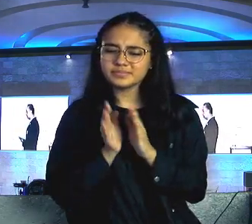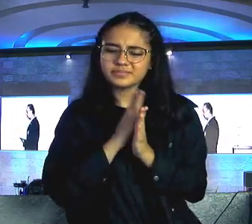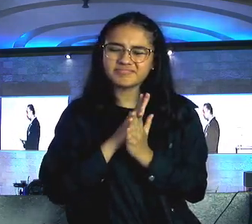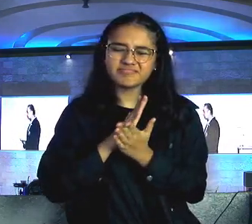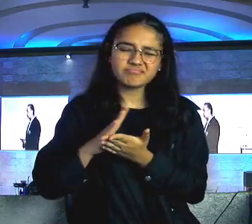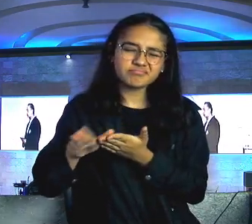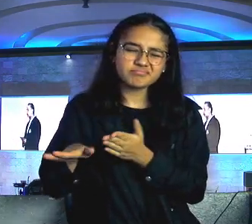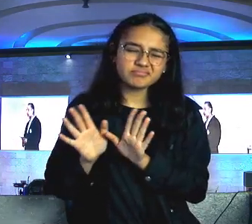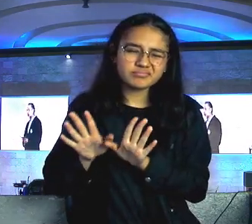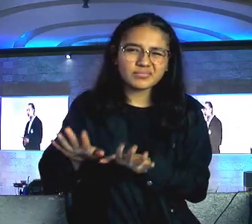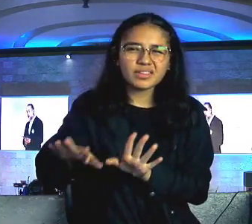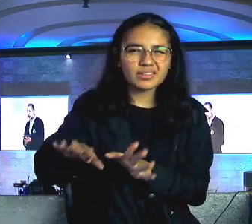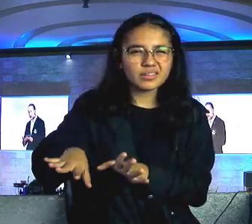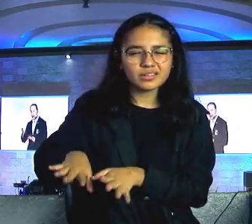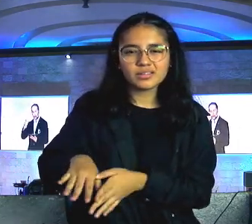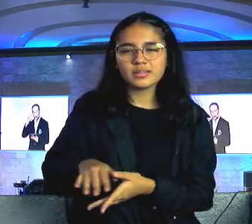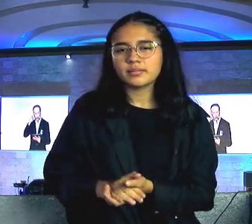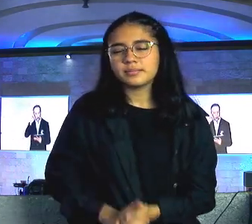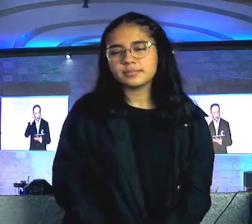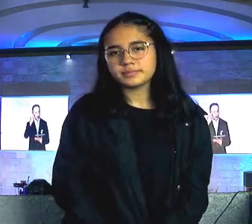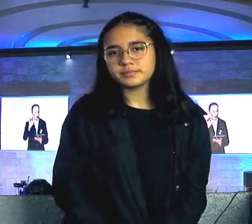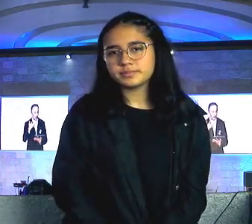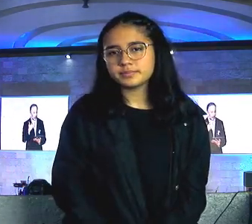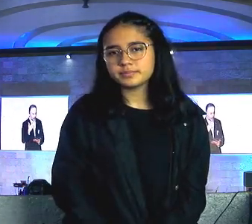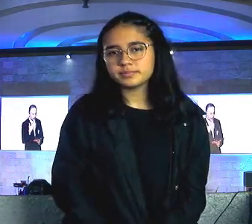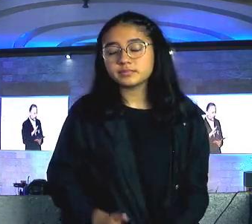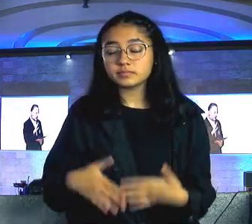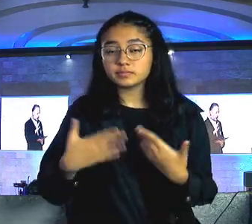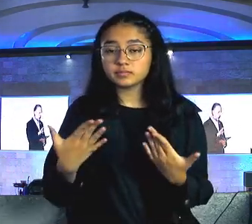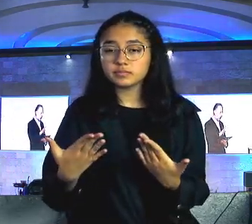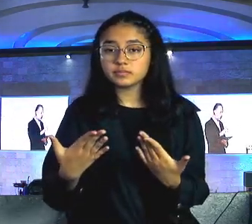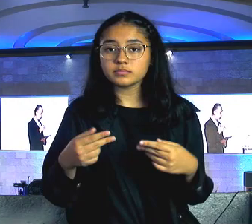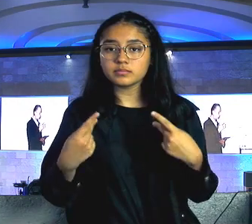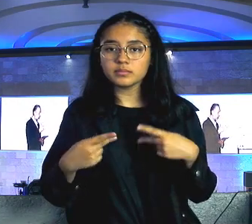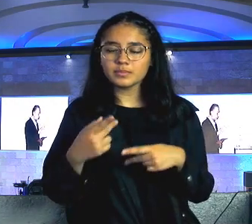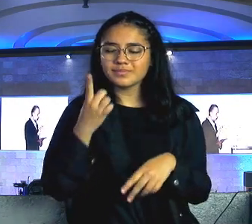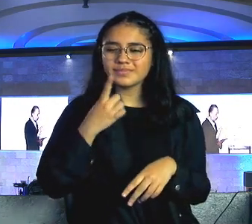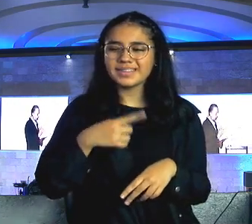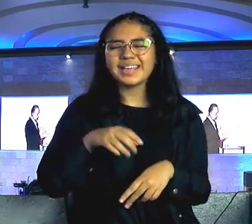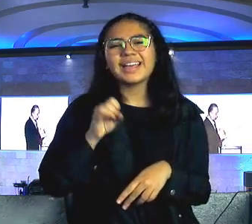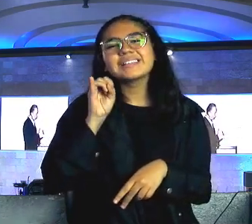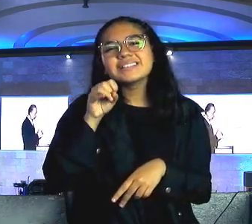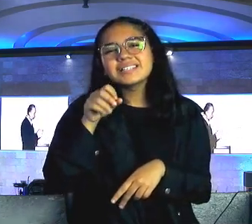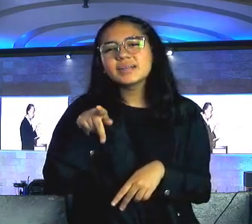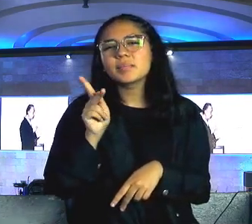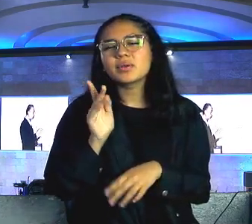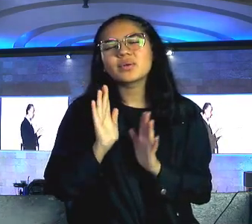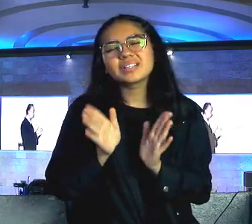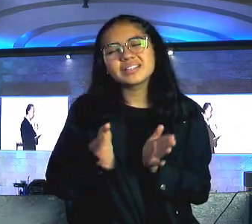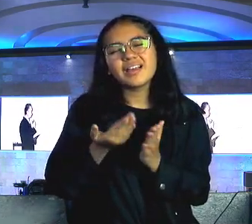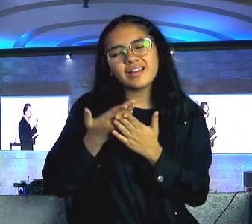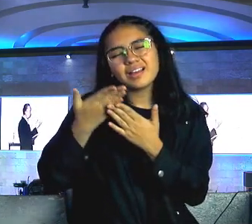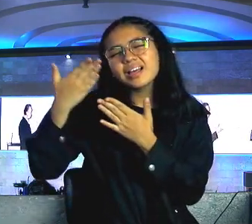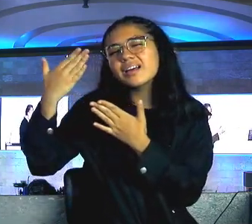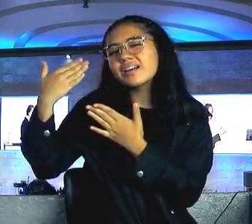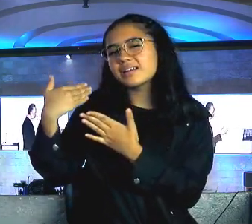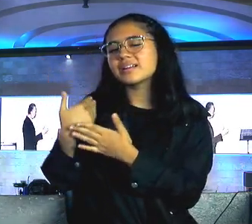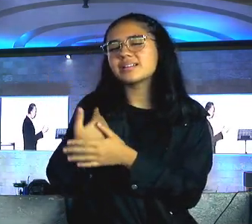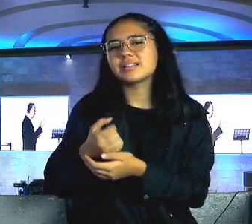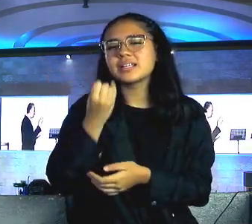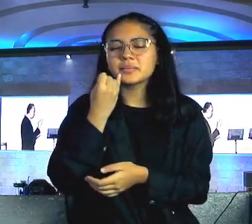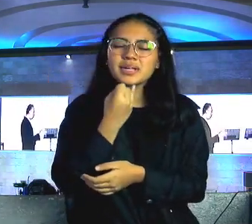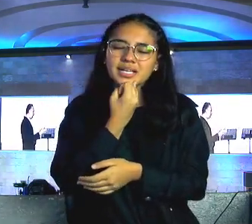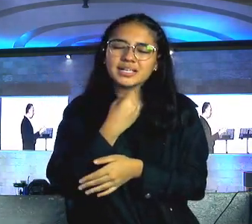Biblia. Porque ahora me sorprende que la gente dice, bueno, pero es que eso era para el Antiguo Testamento, bueno, pero es que eso era para el pueblo de